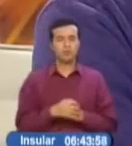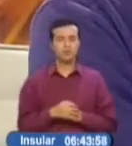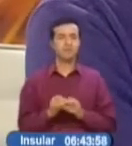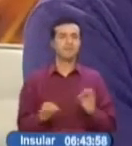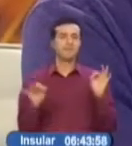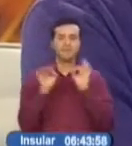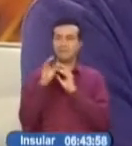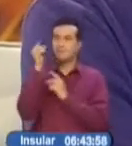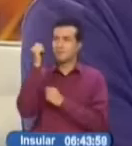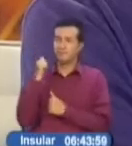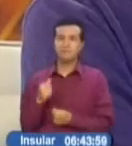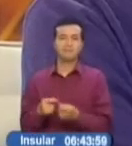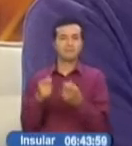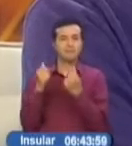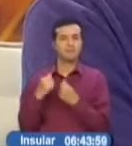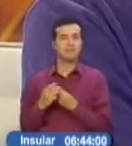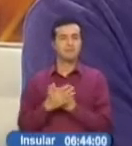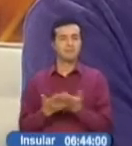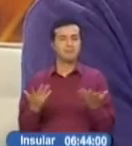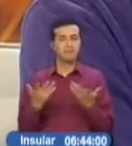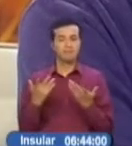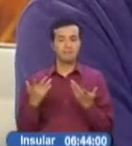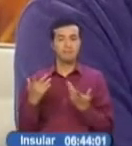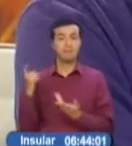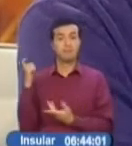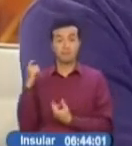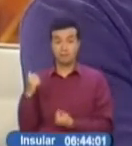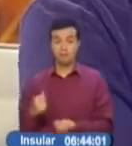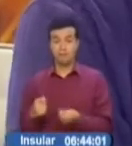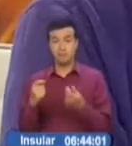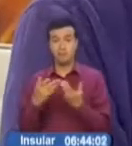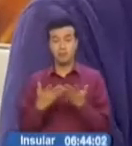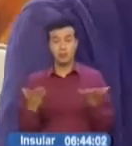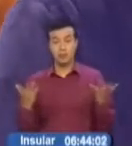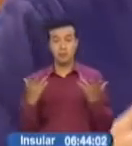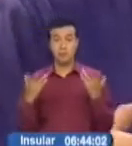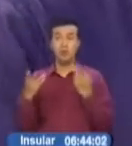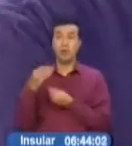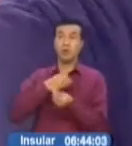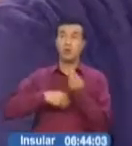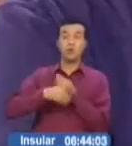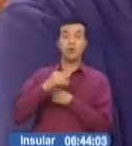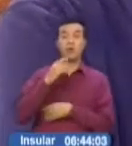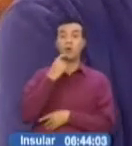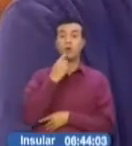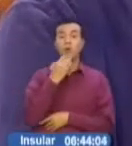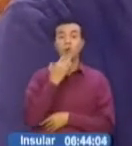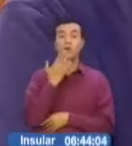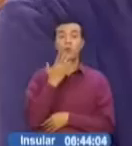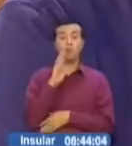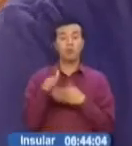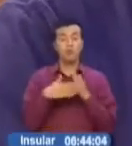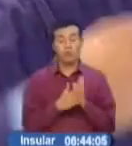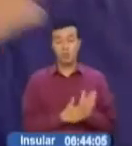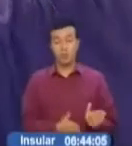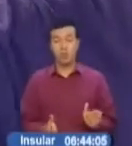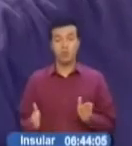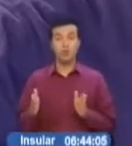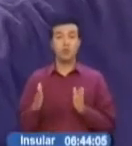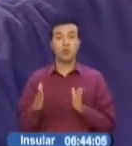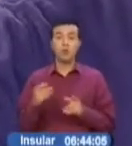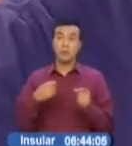requiere inversión y para poder invertir y asegurar el retorno se requiere colocar todos esos productos exportables